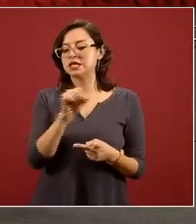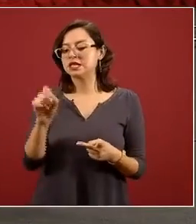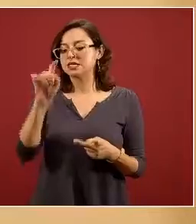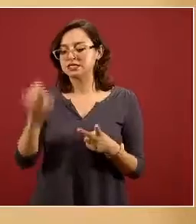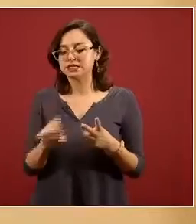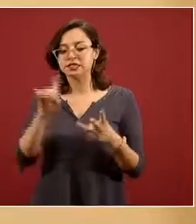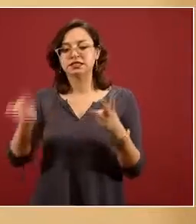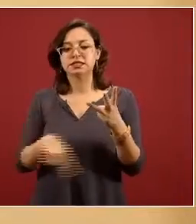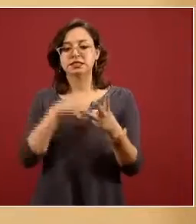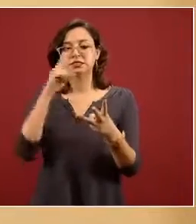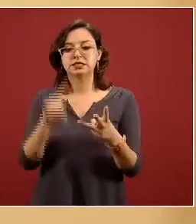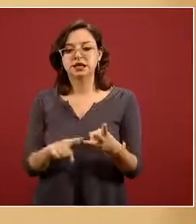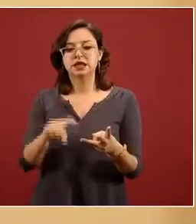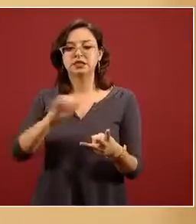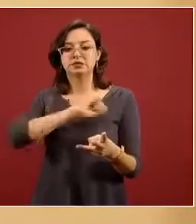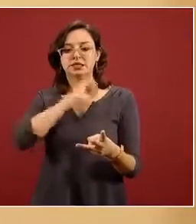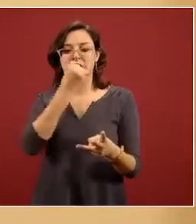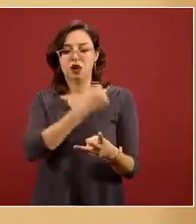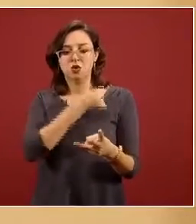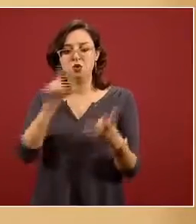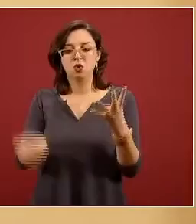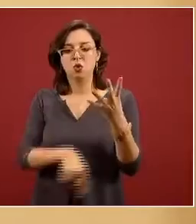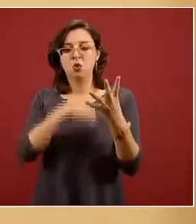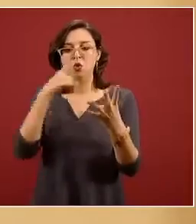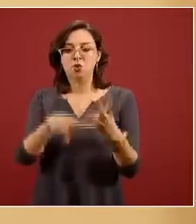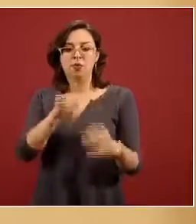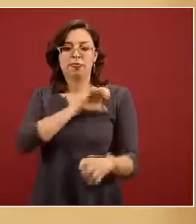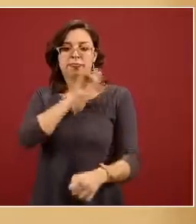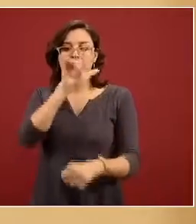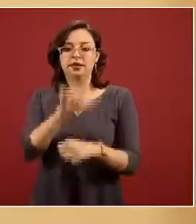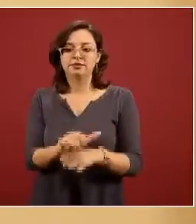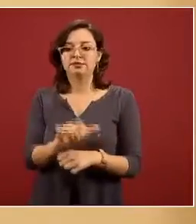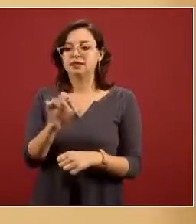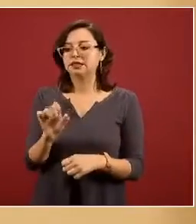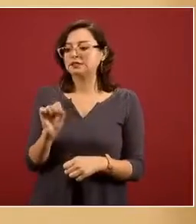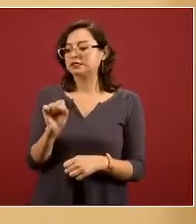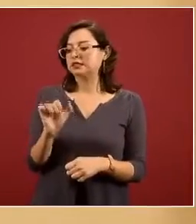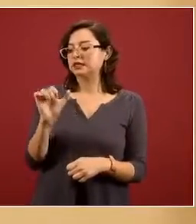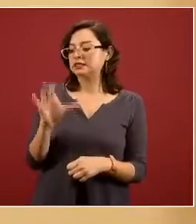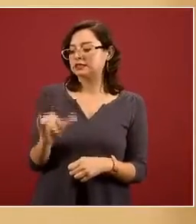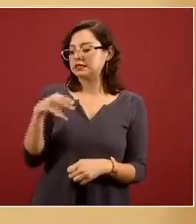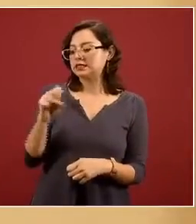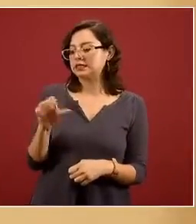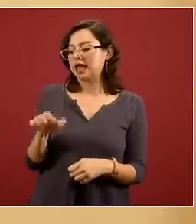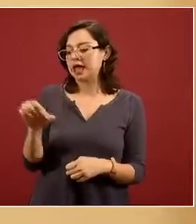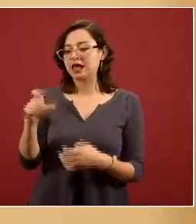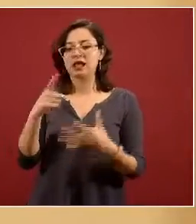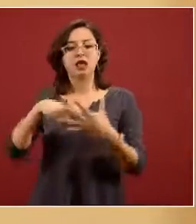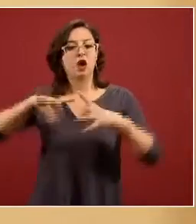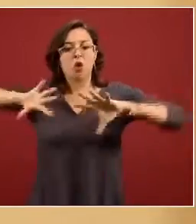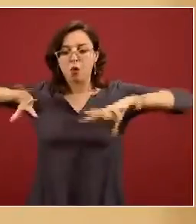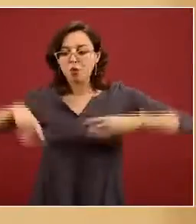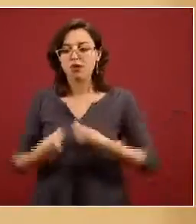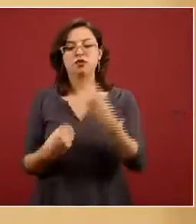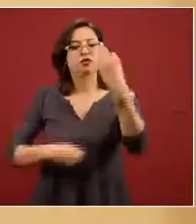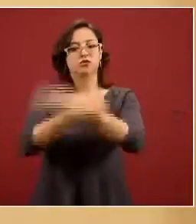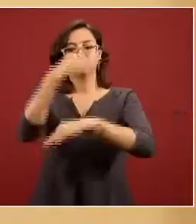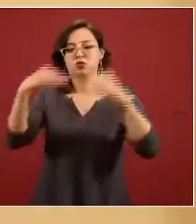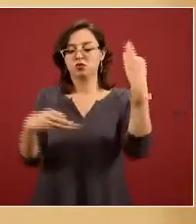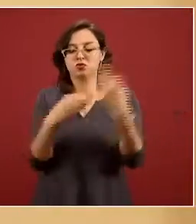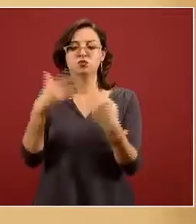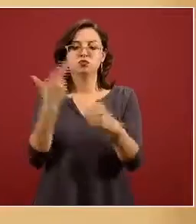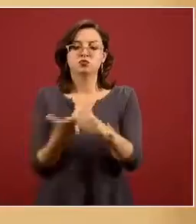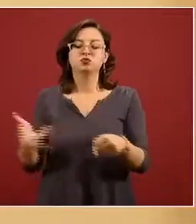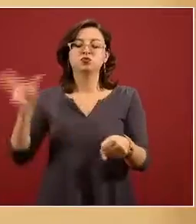Secretaría de Salud, los hospitales de alta especialidad de la SINSAE, todos están aquí incluidos. Por eso la distribución puede